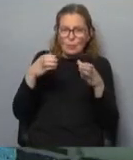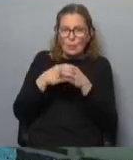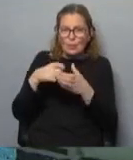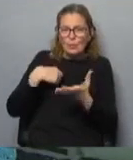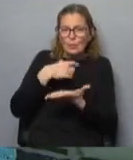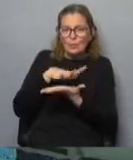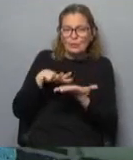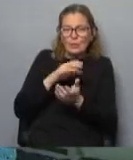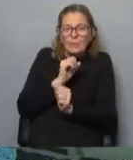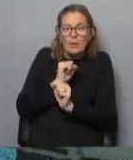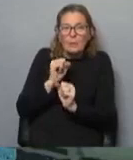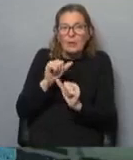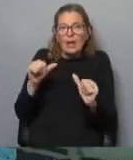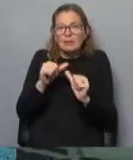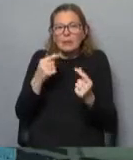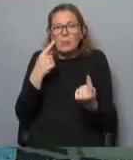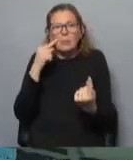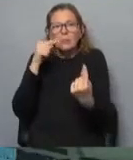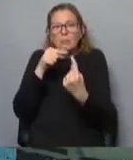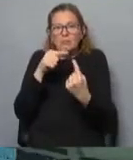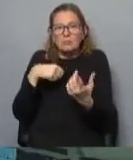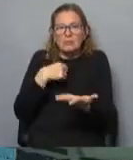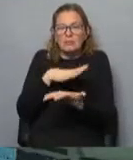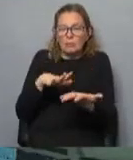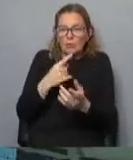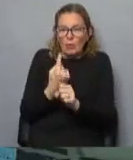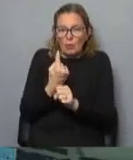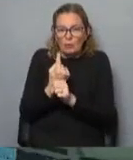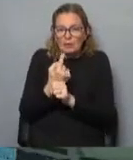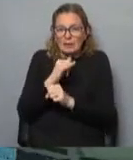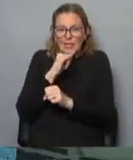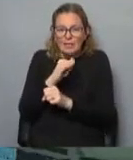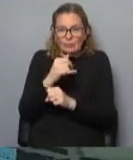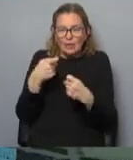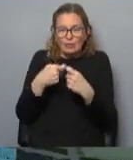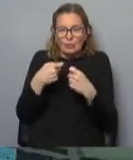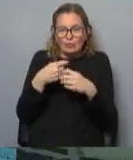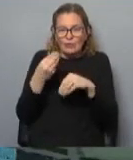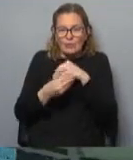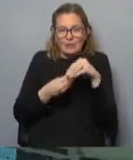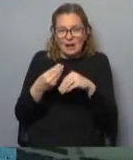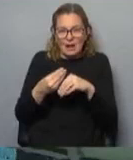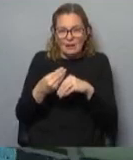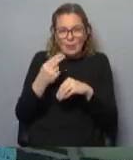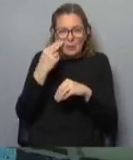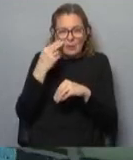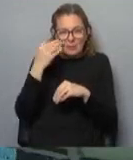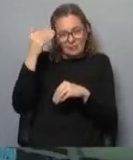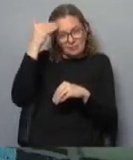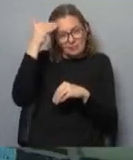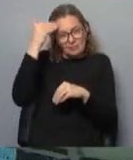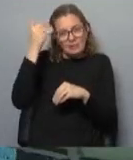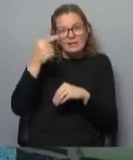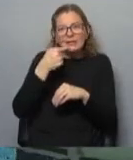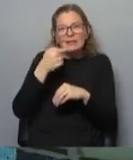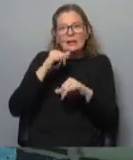sociedad para poder encarar este tipo de situaciones una de las cosas que denuncia la asociación de familiares de personas con padecimientos mentales en la necesidad